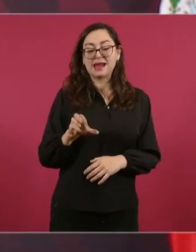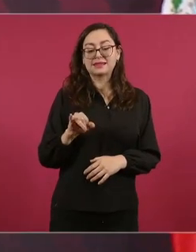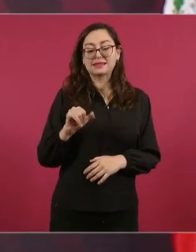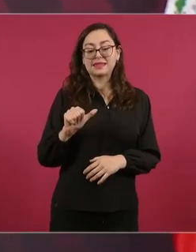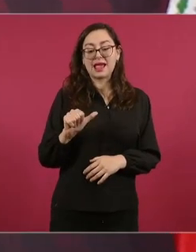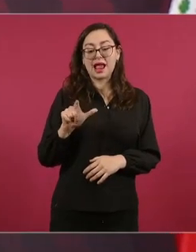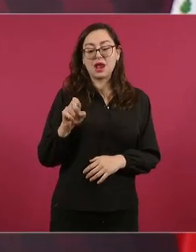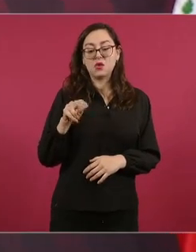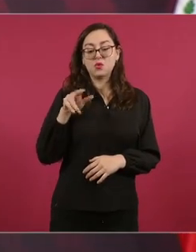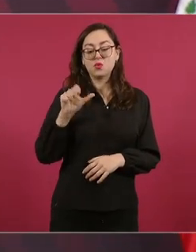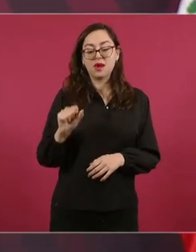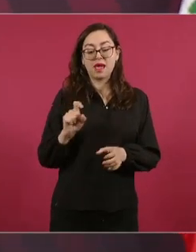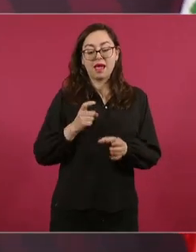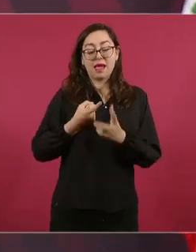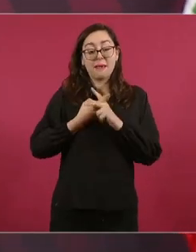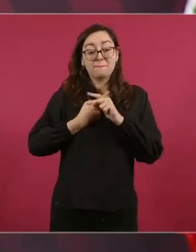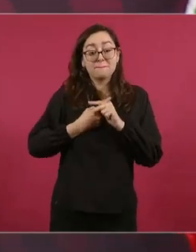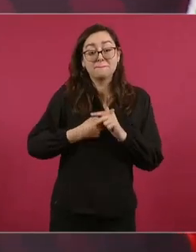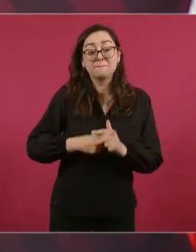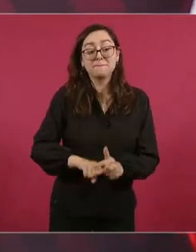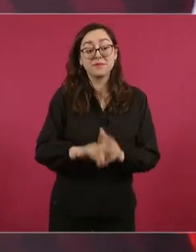Es más, en mi libro,